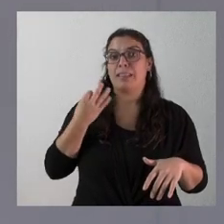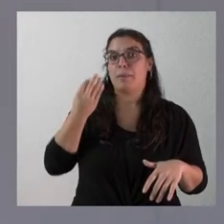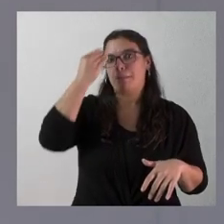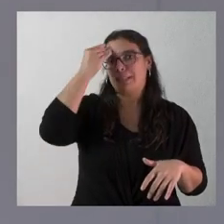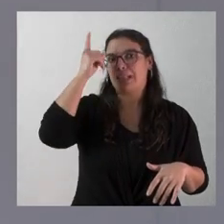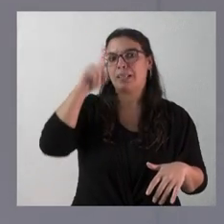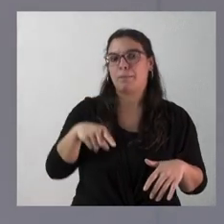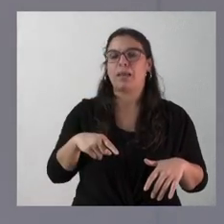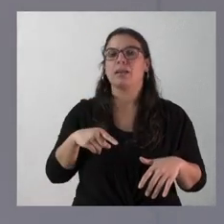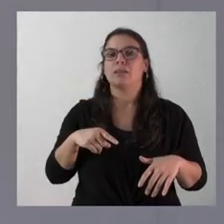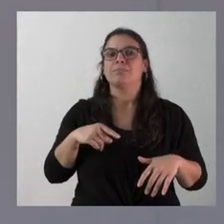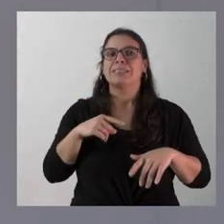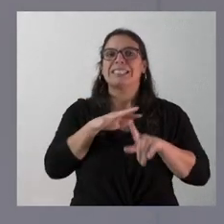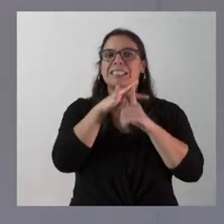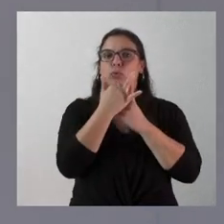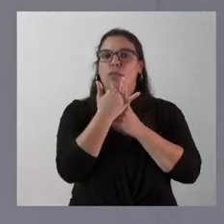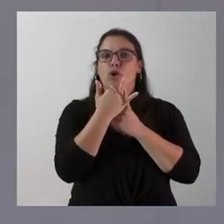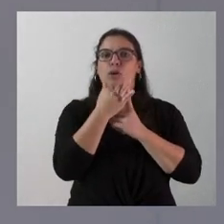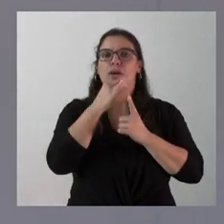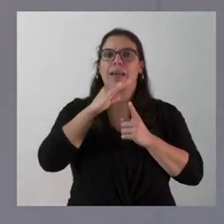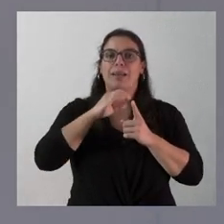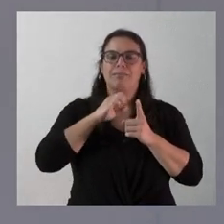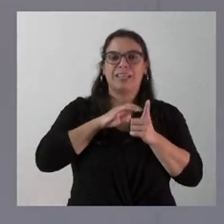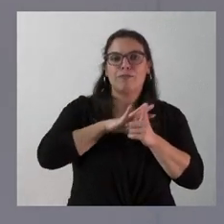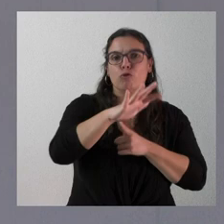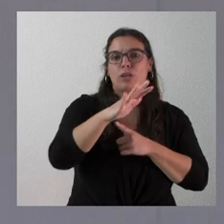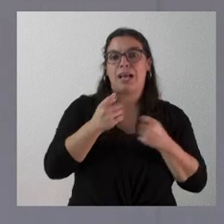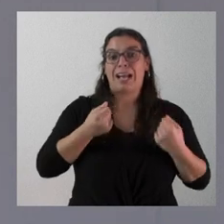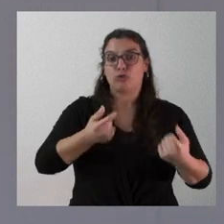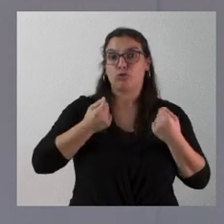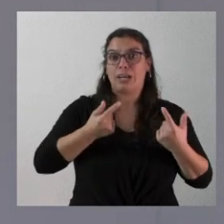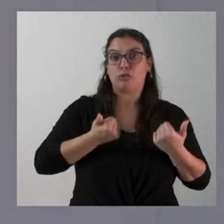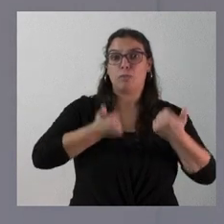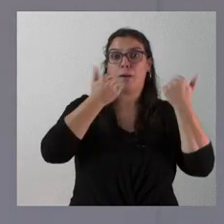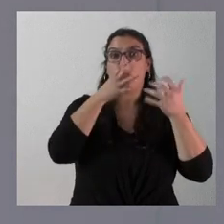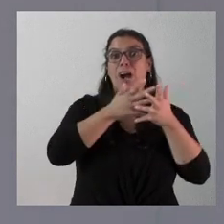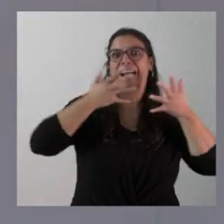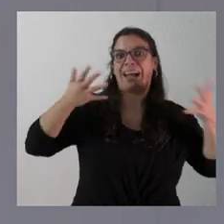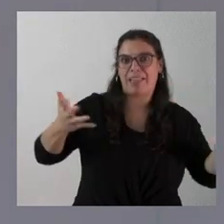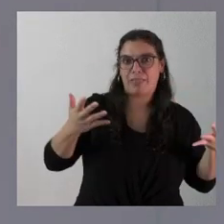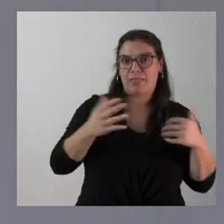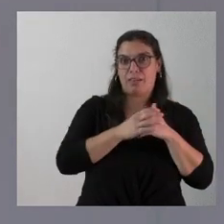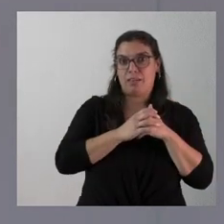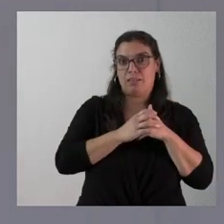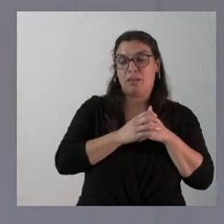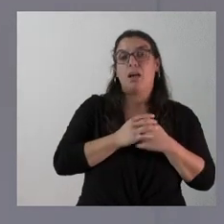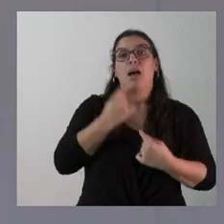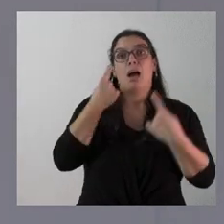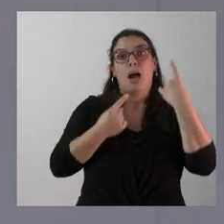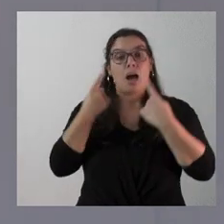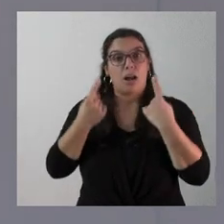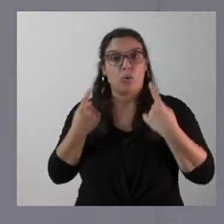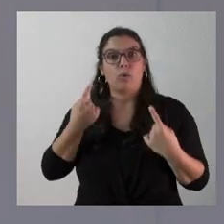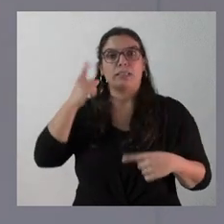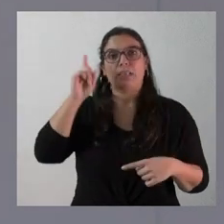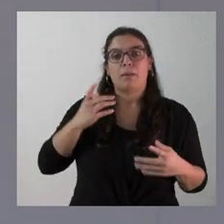vinculadas al territorio que introducen gastos muy importantes No Solamente porque una parte de las competencias autonómicas están vinculadas al territorio sino que aquellas incluso que tienen que ver